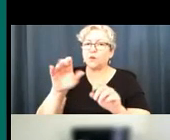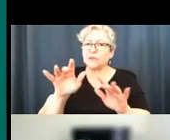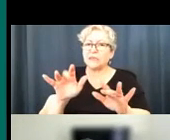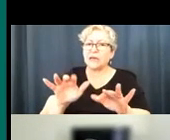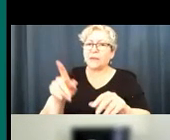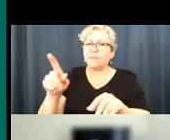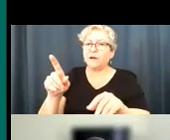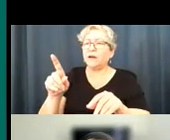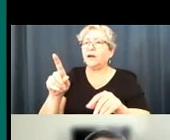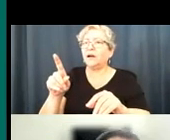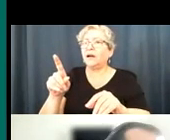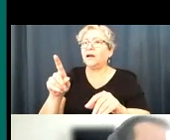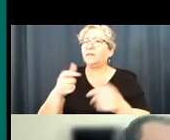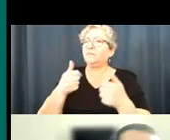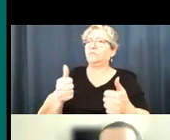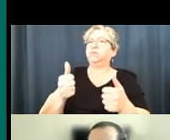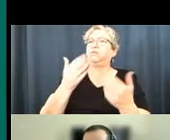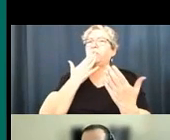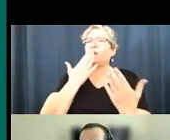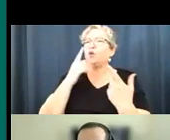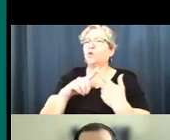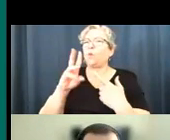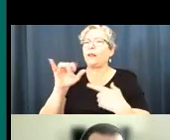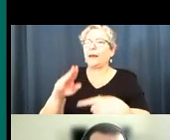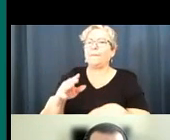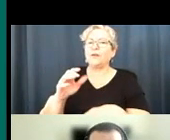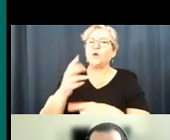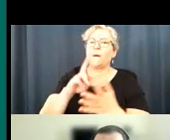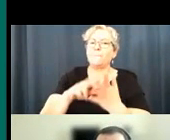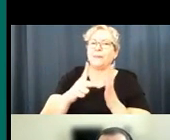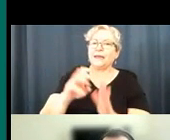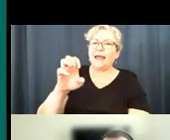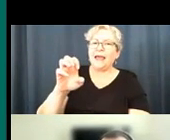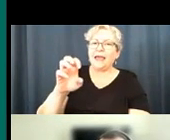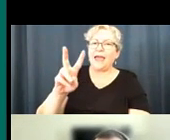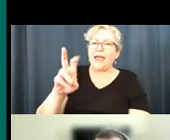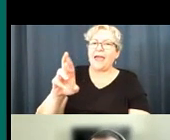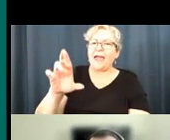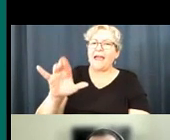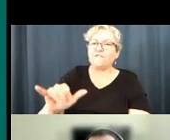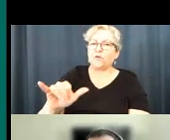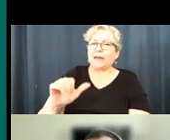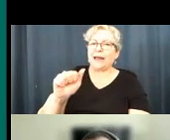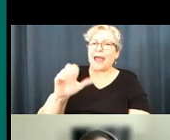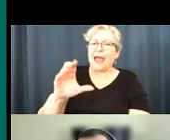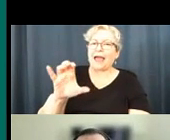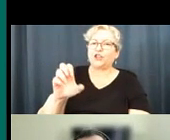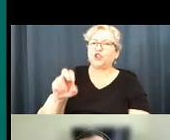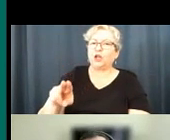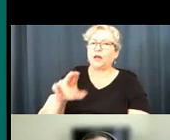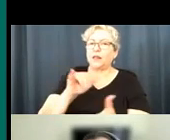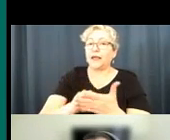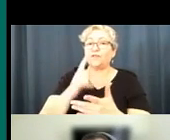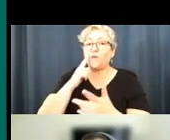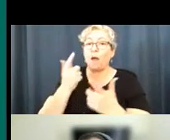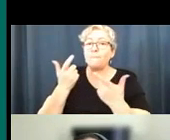pueden escribir eso, William, gracias. Cada acción, every action, y eso es para